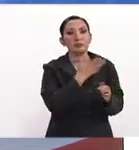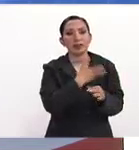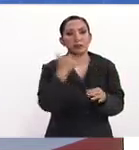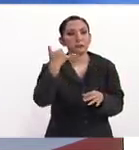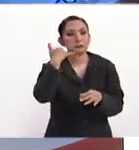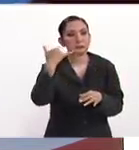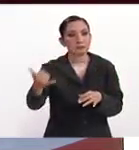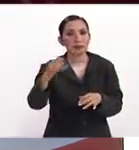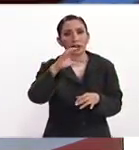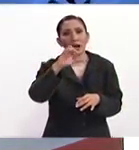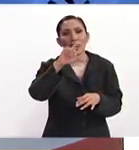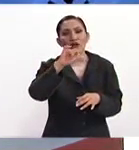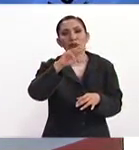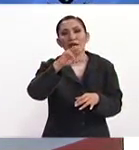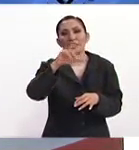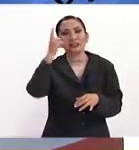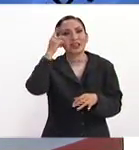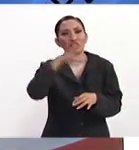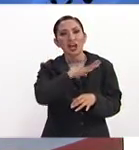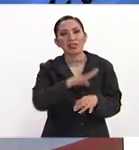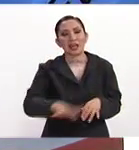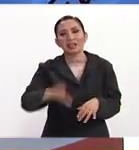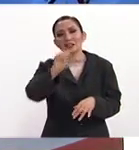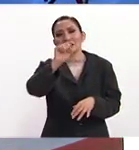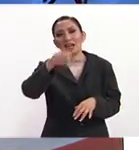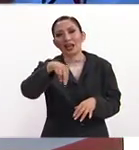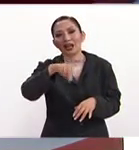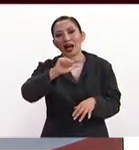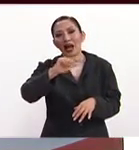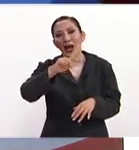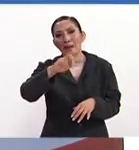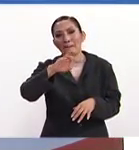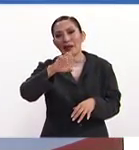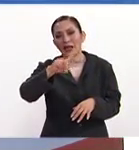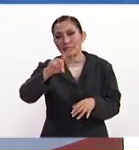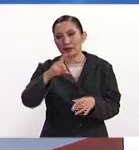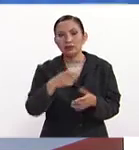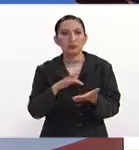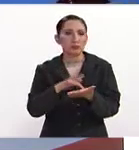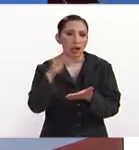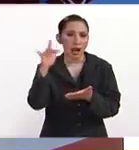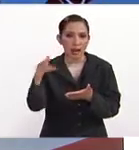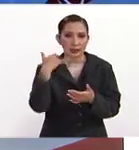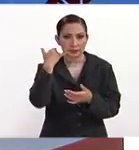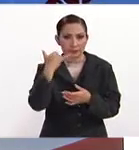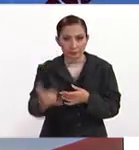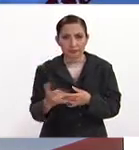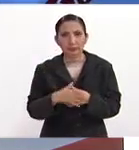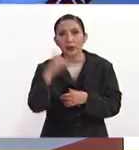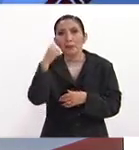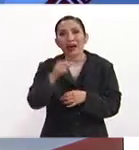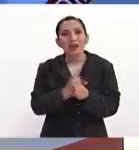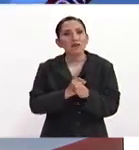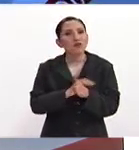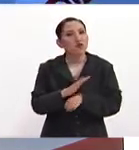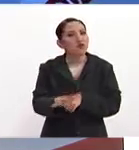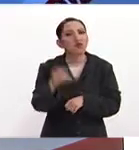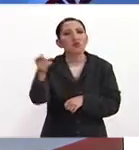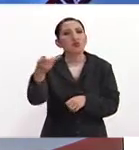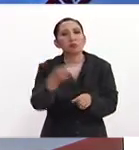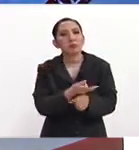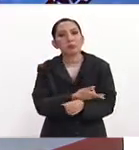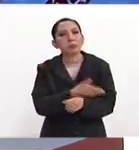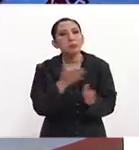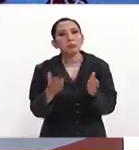Tenemos en la línea a Carlos Valdés, el director general del Senapred, y le agradecemos mucho que nos tome la llamada para informarnos cómo